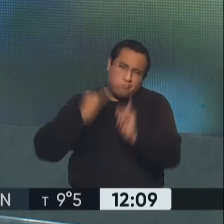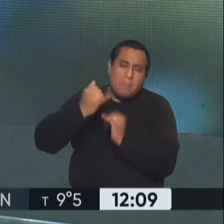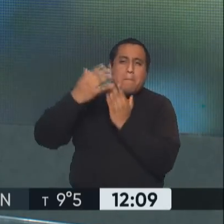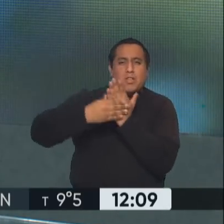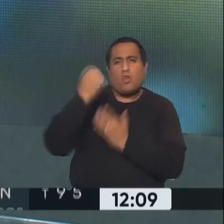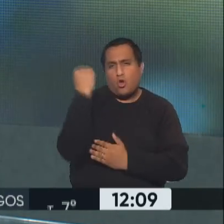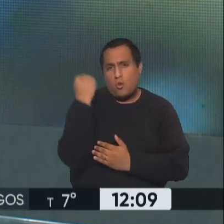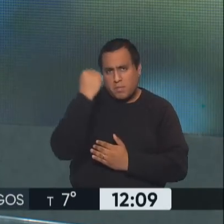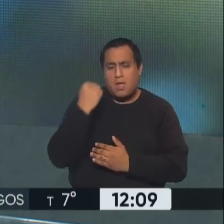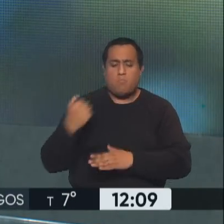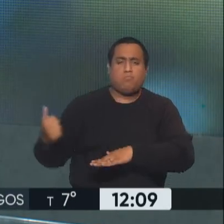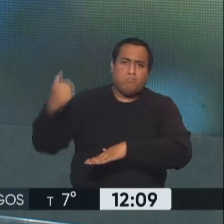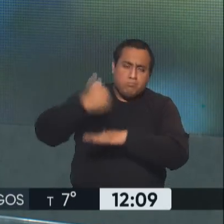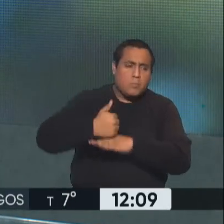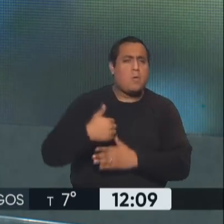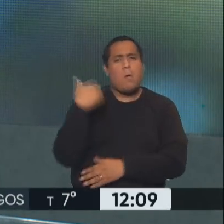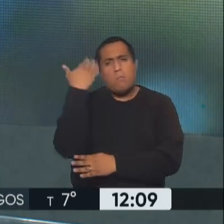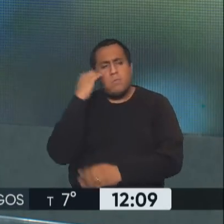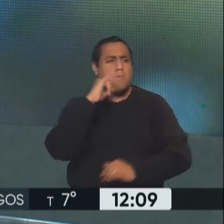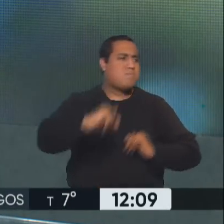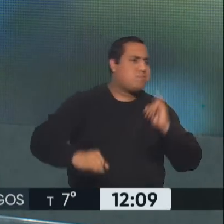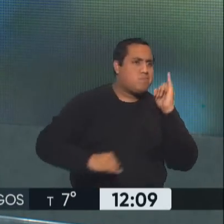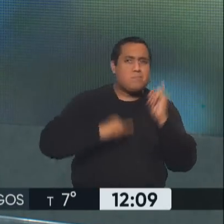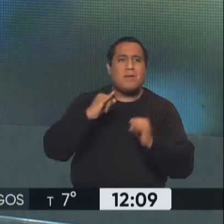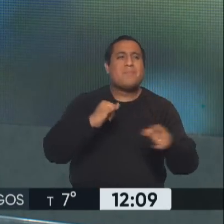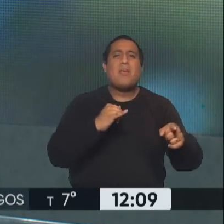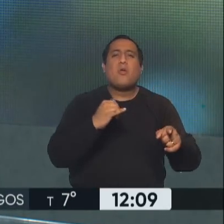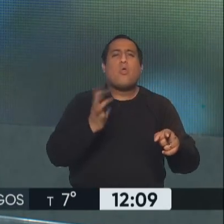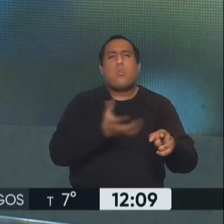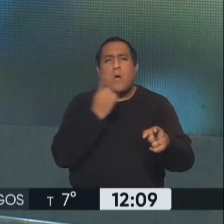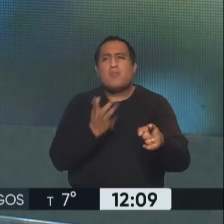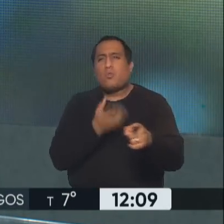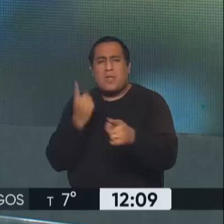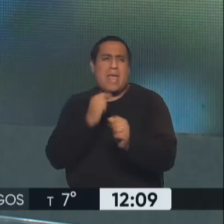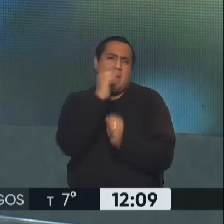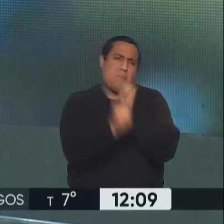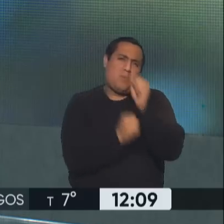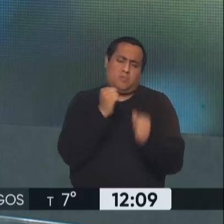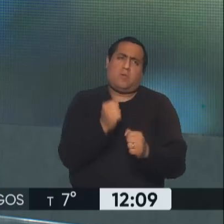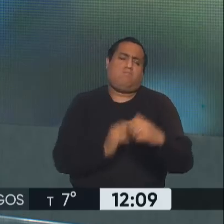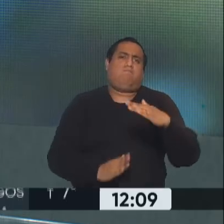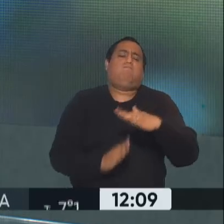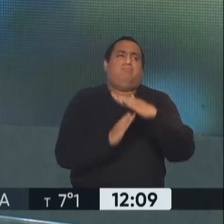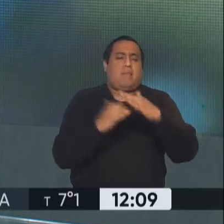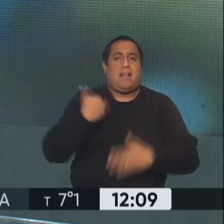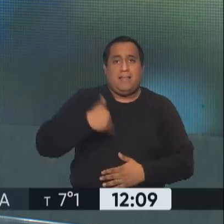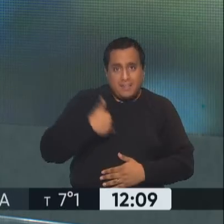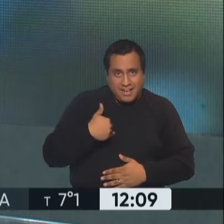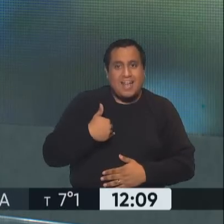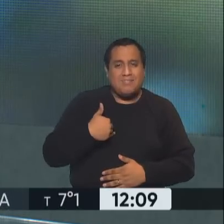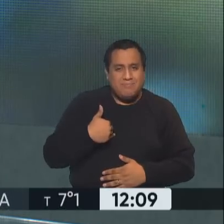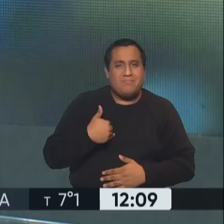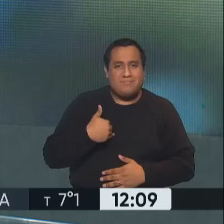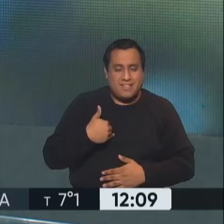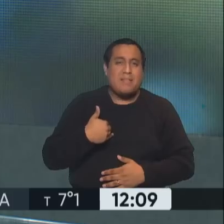está en este momento exponiendo ante, los propietarios de las empresas más poderosas de la República Argentina en el encuentro de la